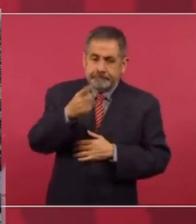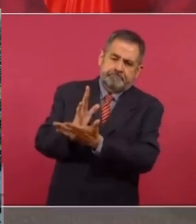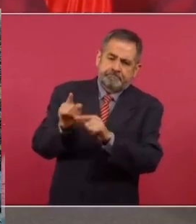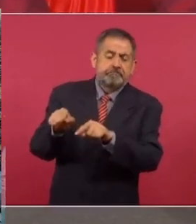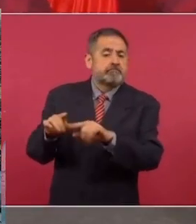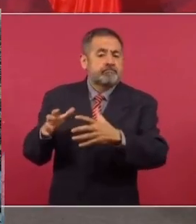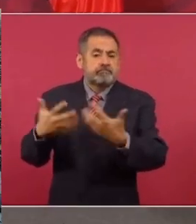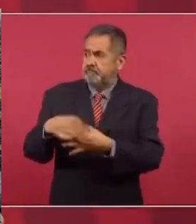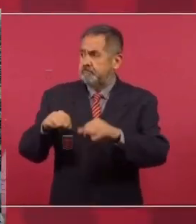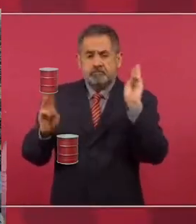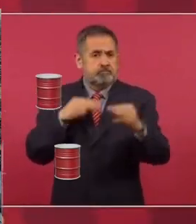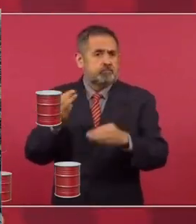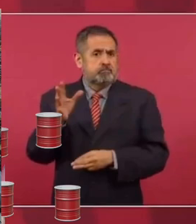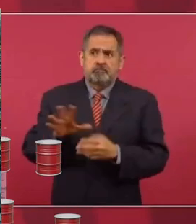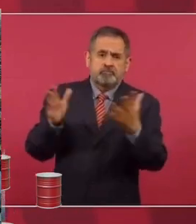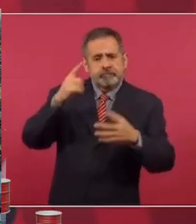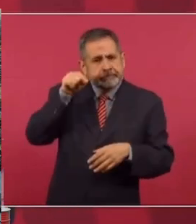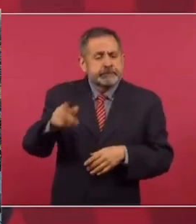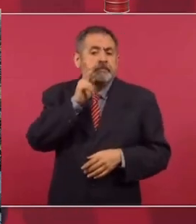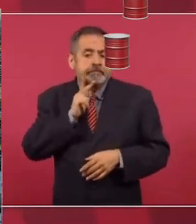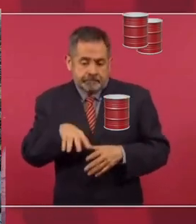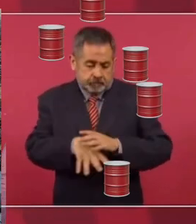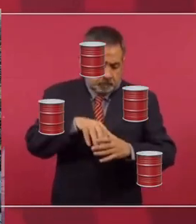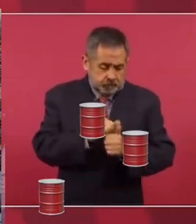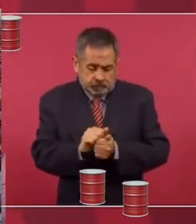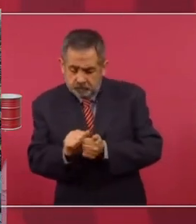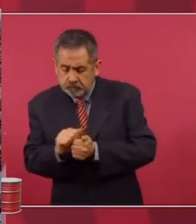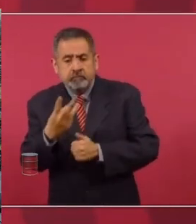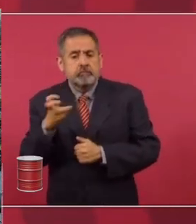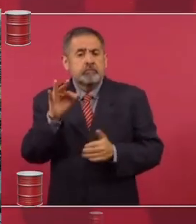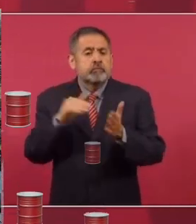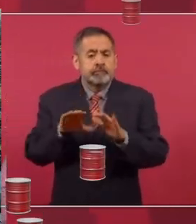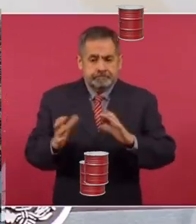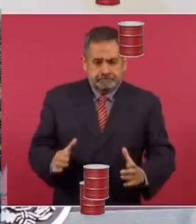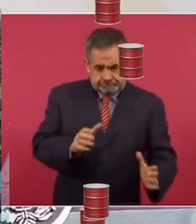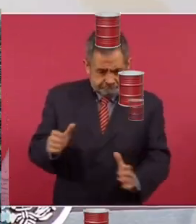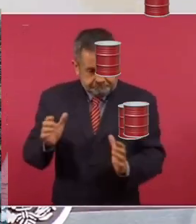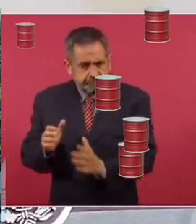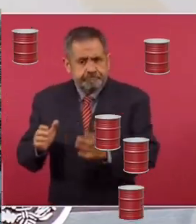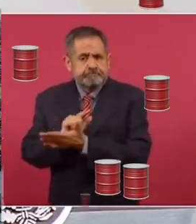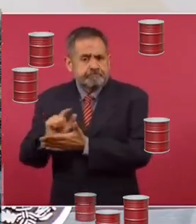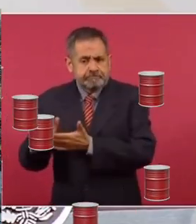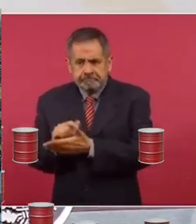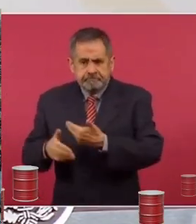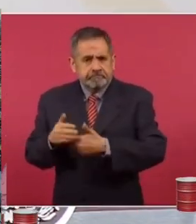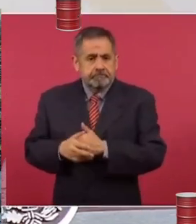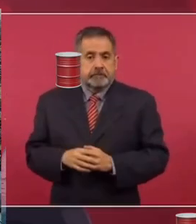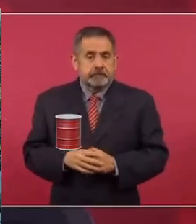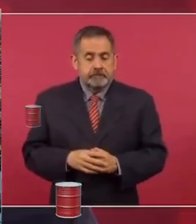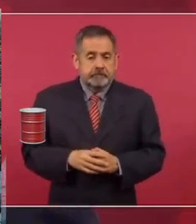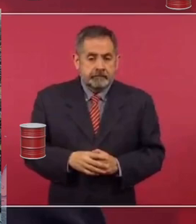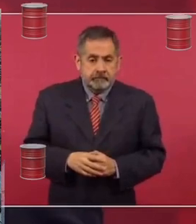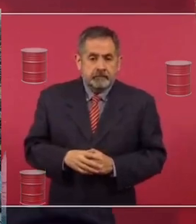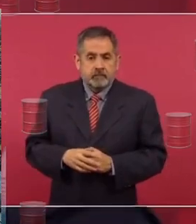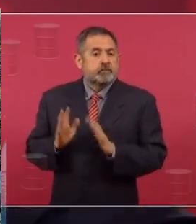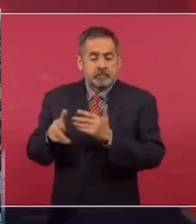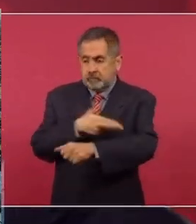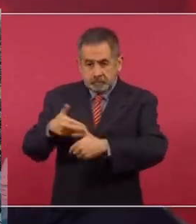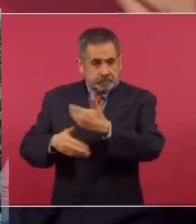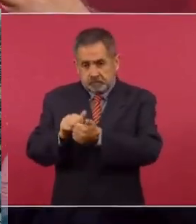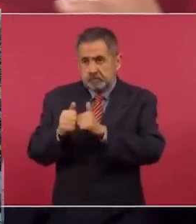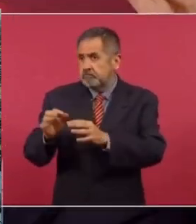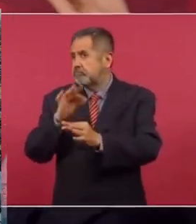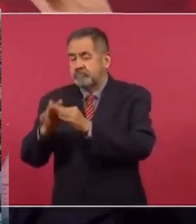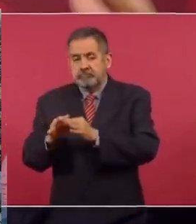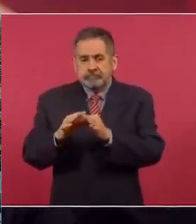obra así, una refinería así, para procesar 340.000 barriles, y se está haciendo en un tiempo récord. Ya está terminada,